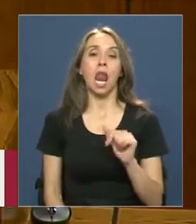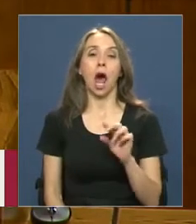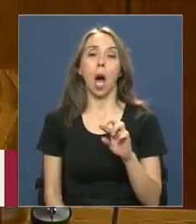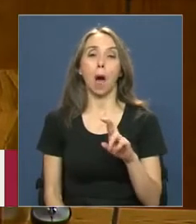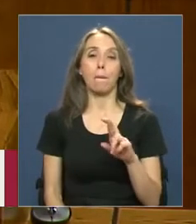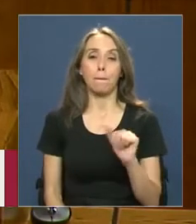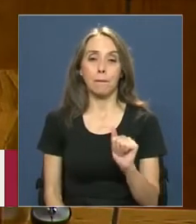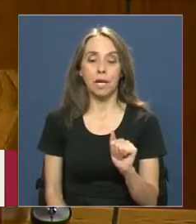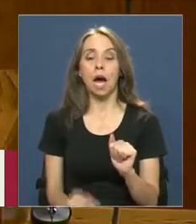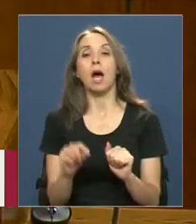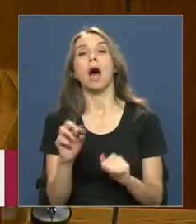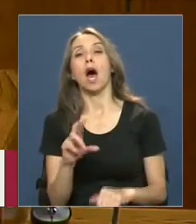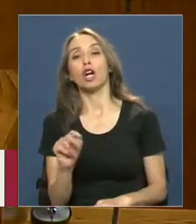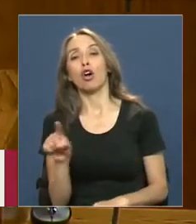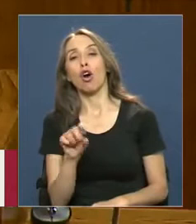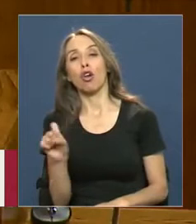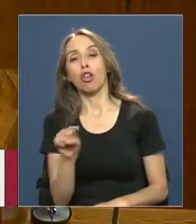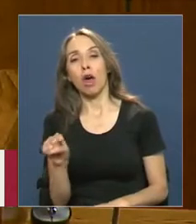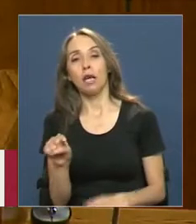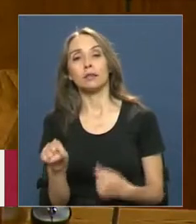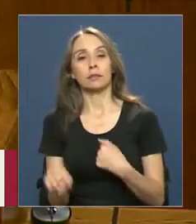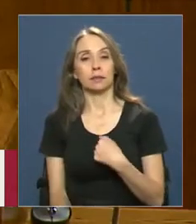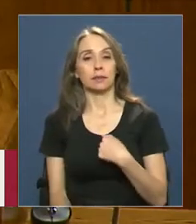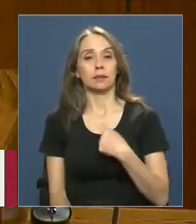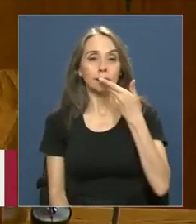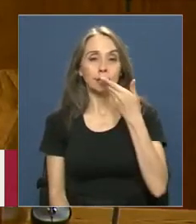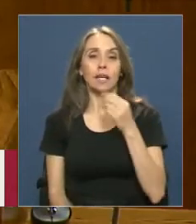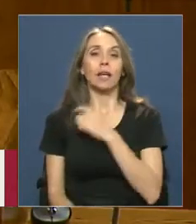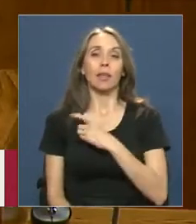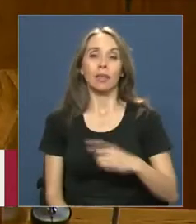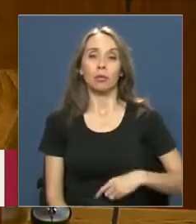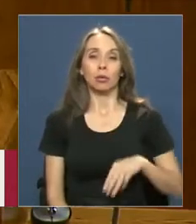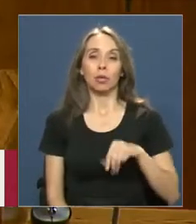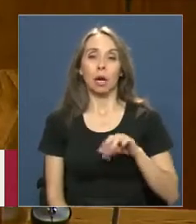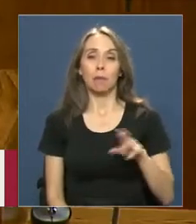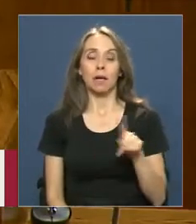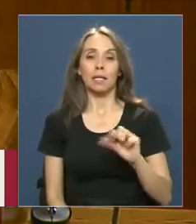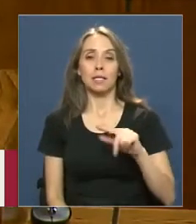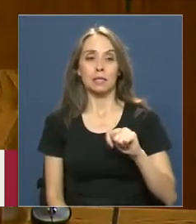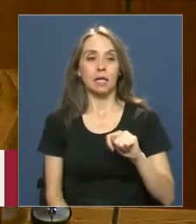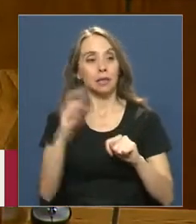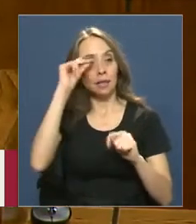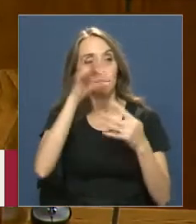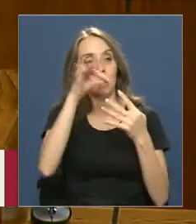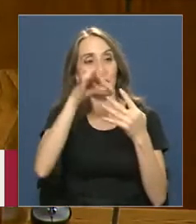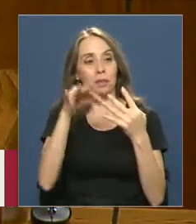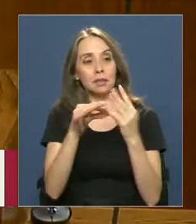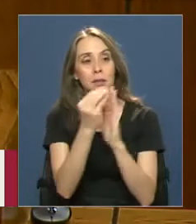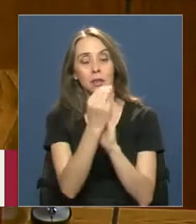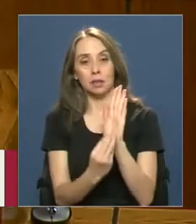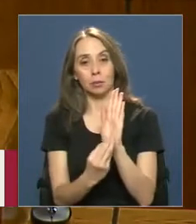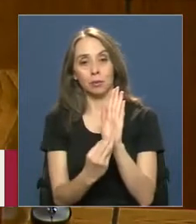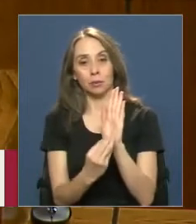Labra, Patricio Rosas y de quien habla la diputada Carolina Marzán. Ideas matrices o